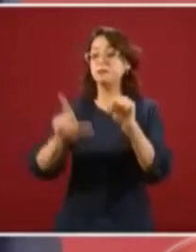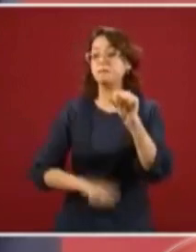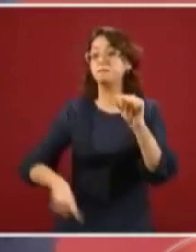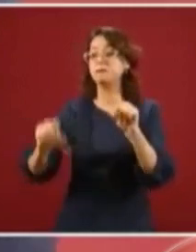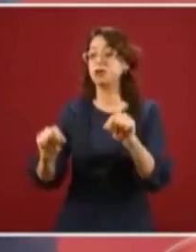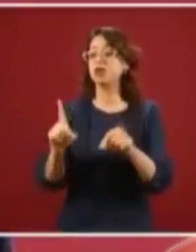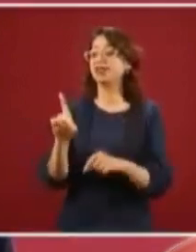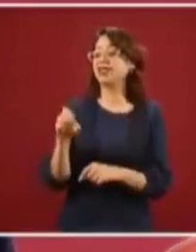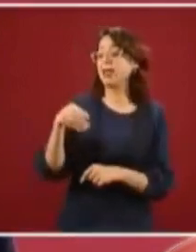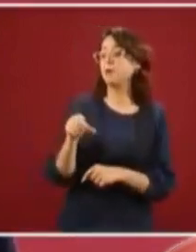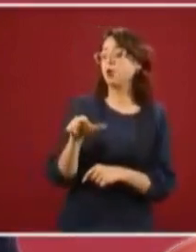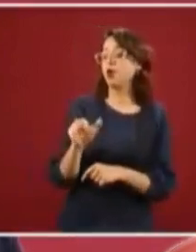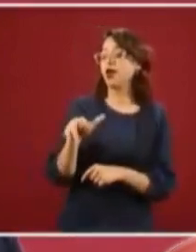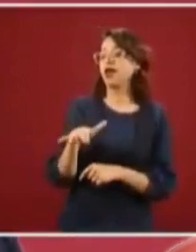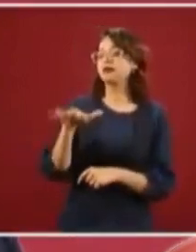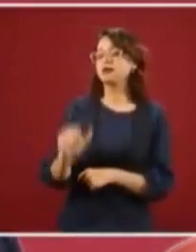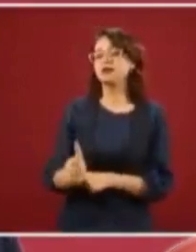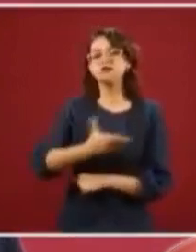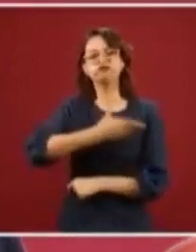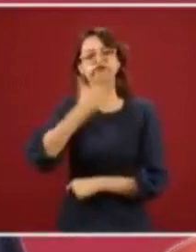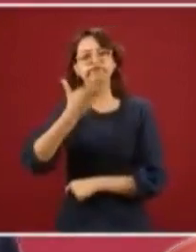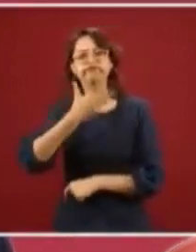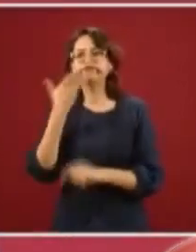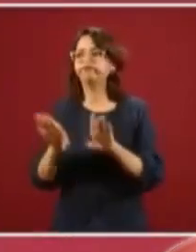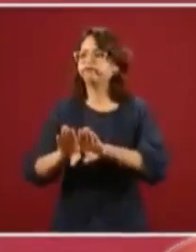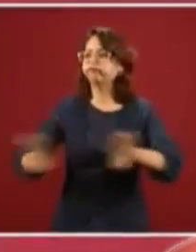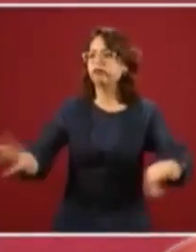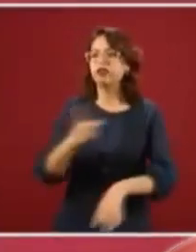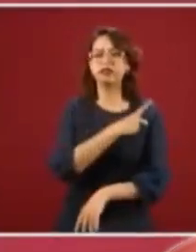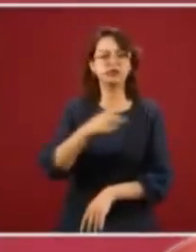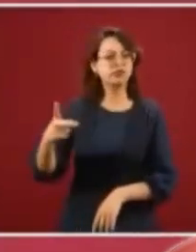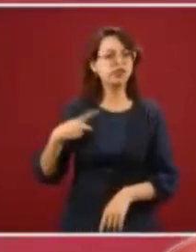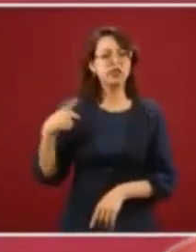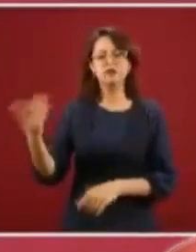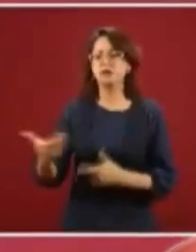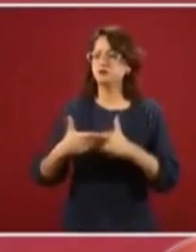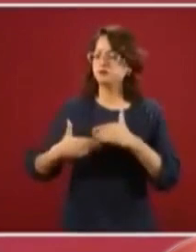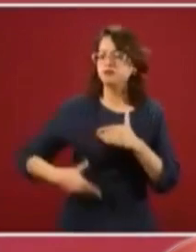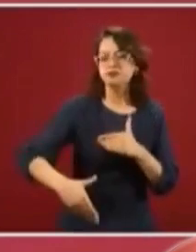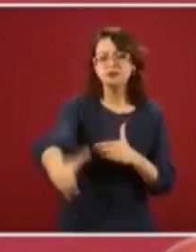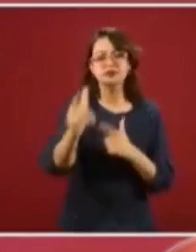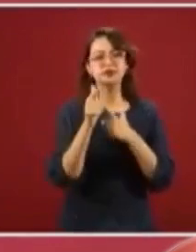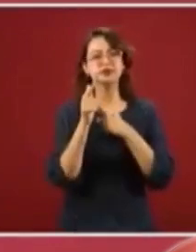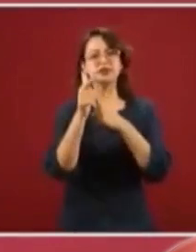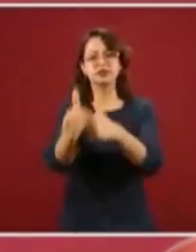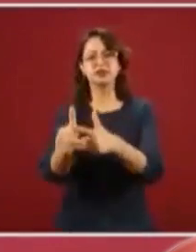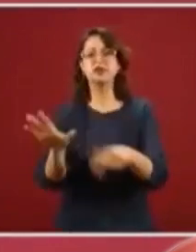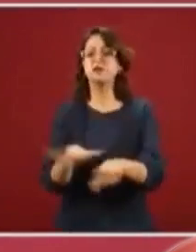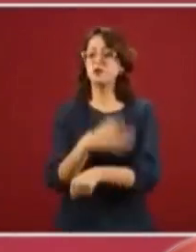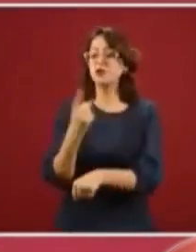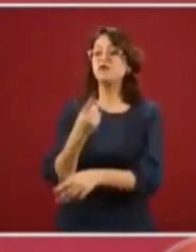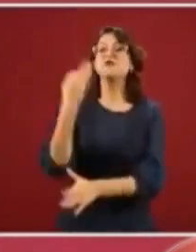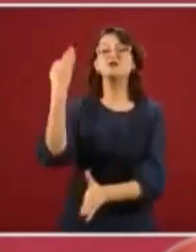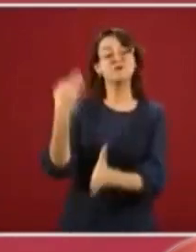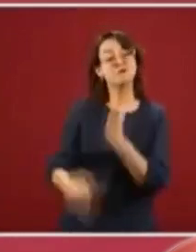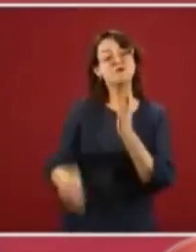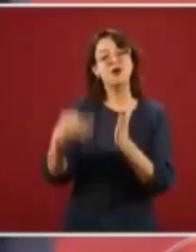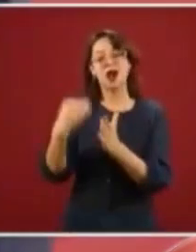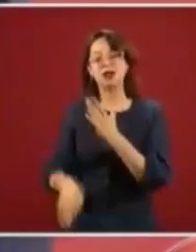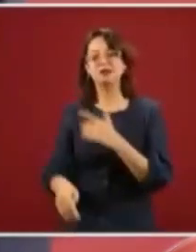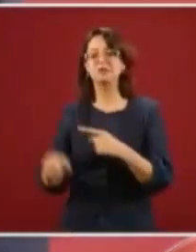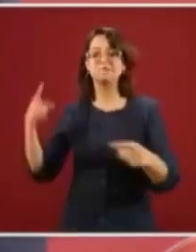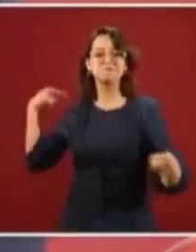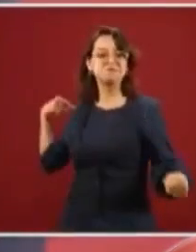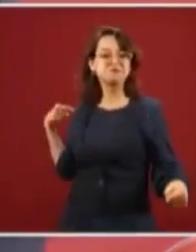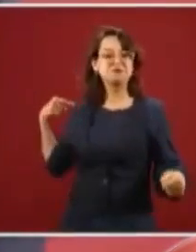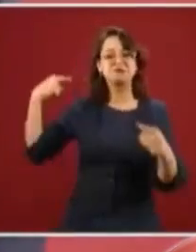el hábito democrático, porque esa ha sido la asignatura pendiente. No ha habido